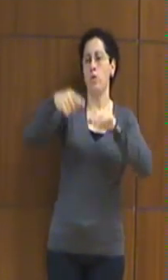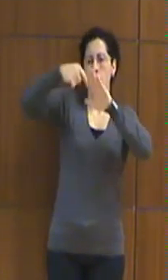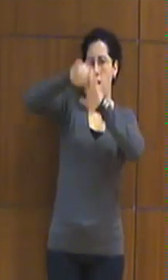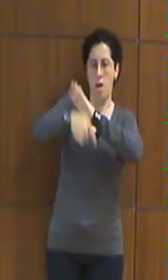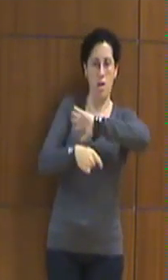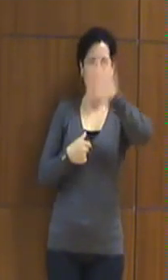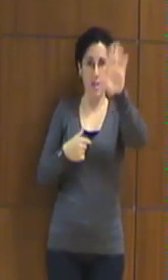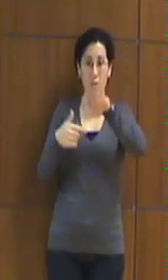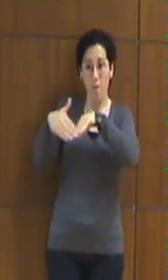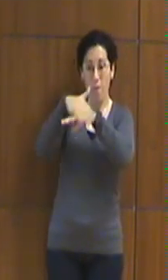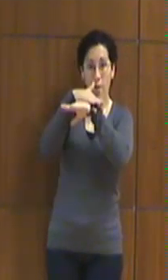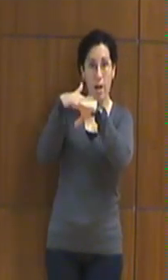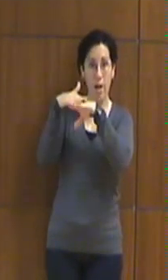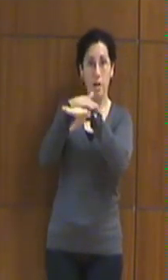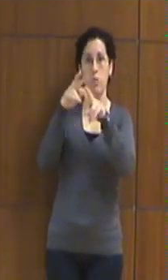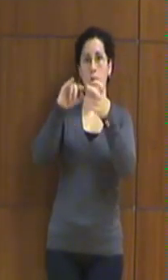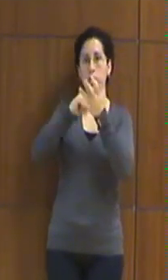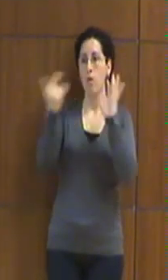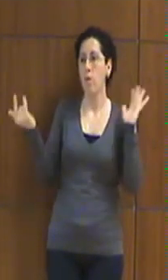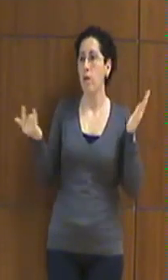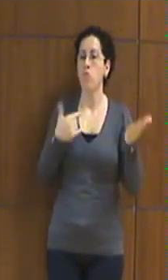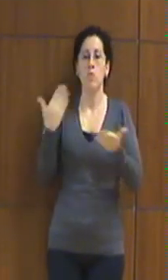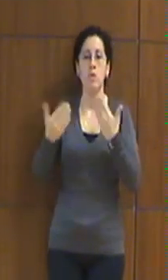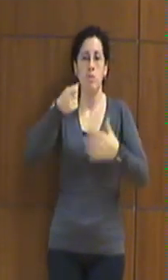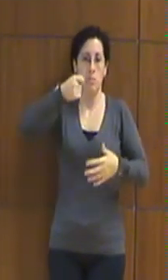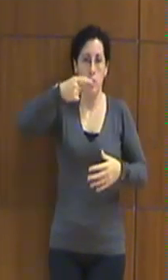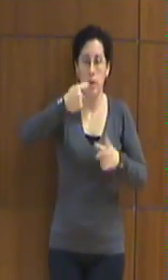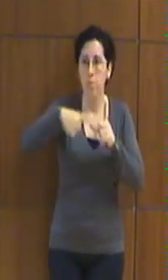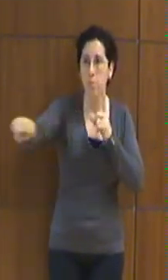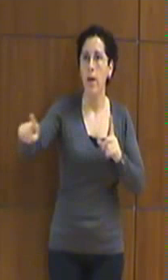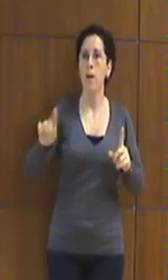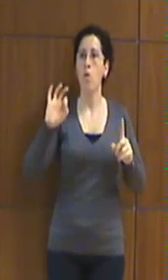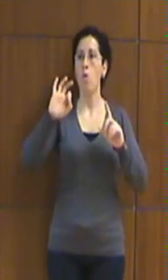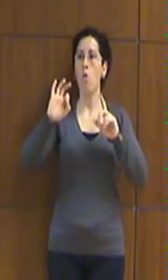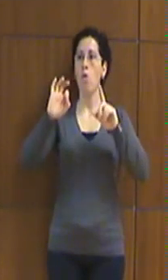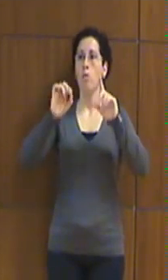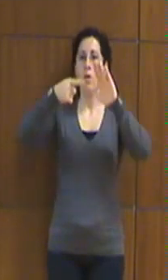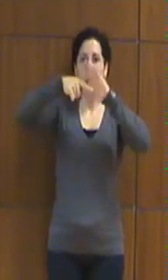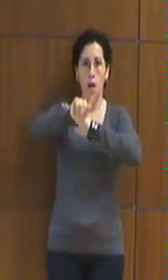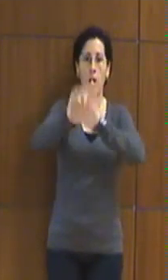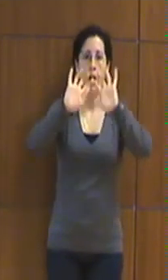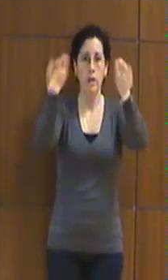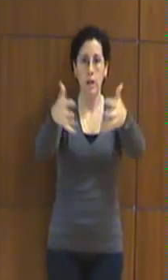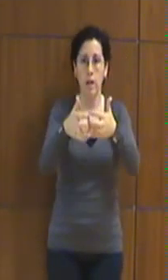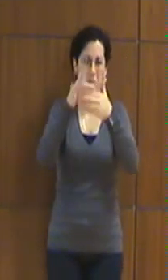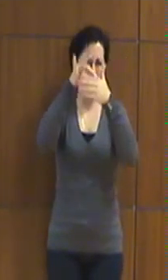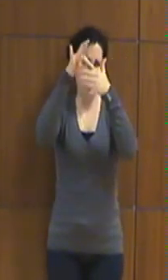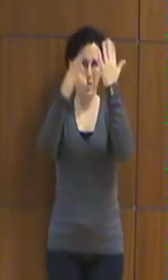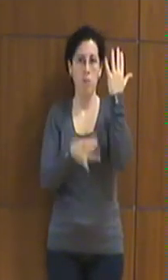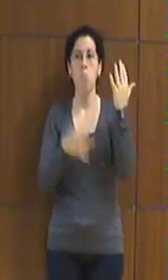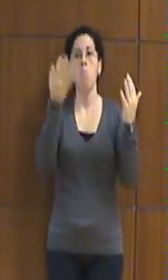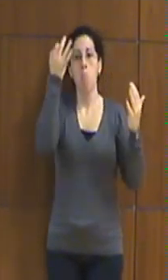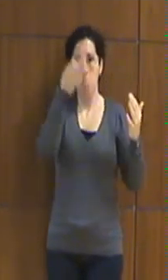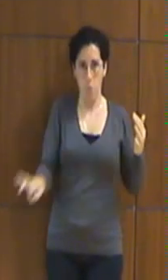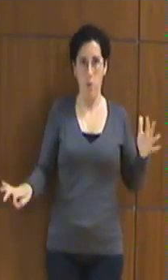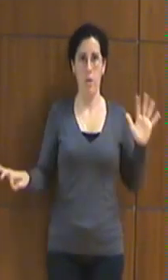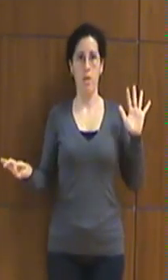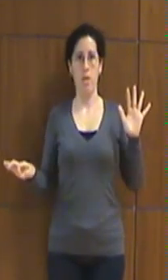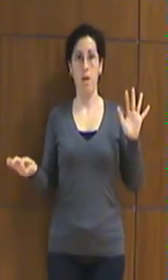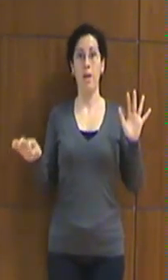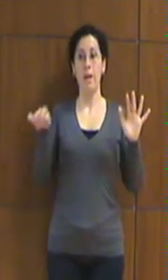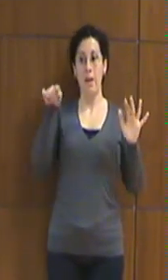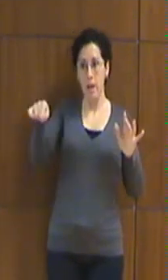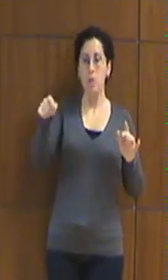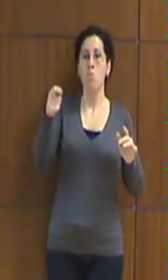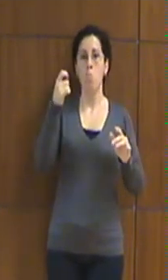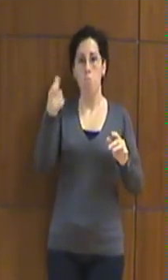no, pero lo base, que es lo que tú decías, correo electrónico, manejar el navegador, es decir, yo creo que eso sí, y ahí las personas también nos tenemos que poner